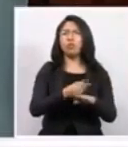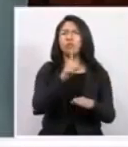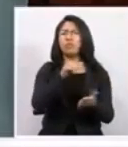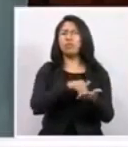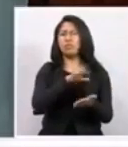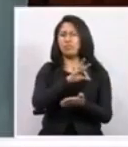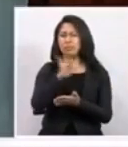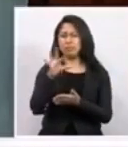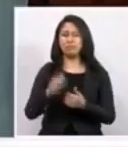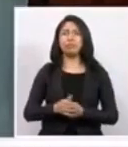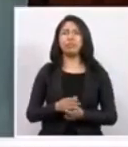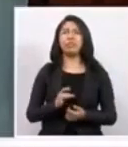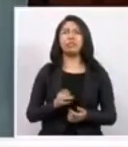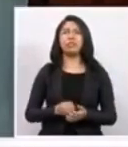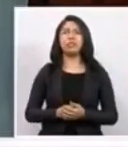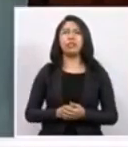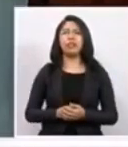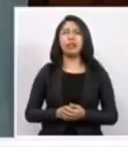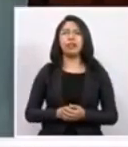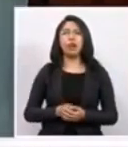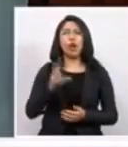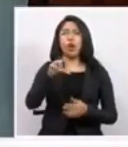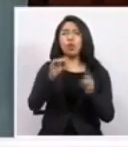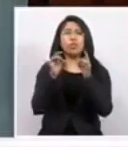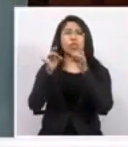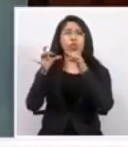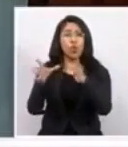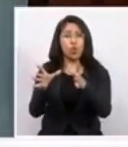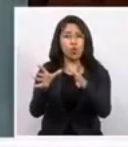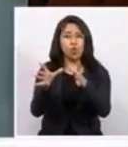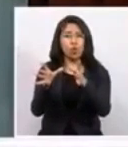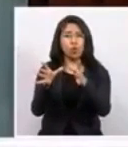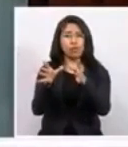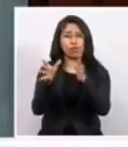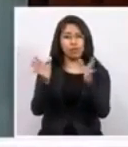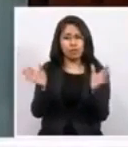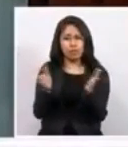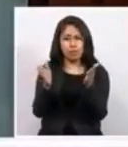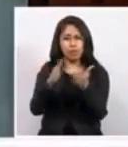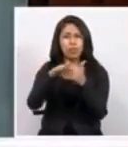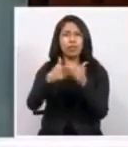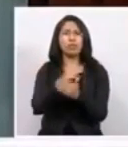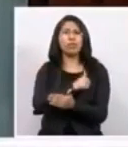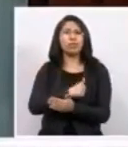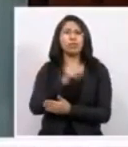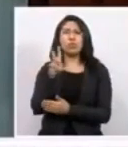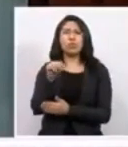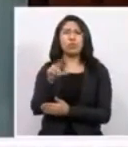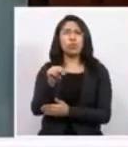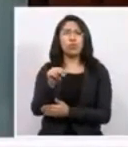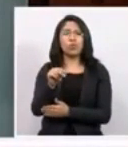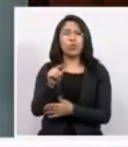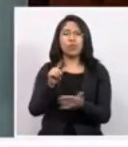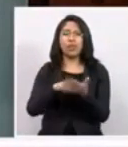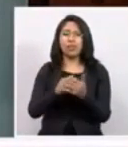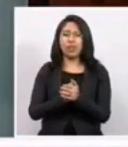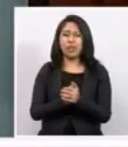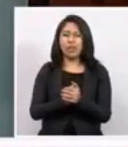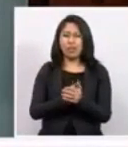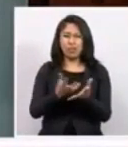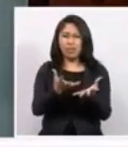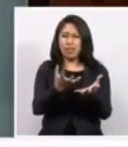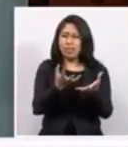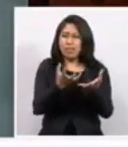1980, no es el odio lo que impulsa nuestros actos, sino una pasión por la